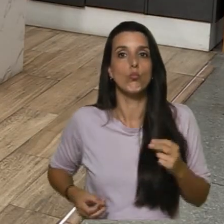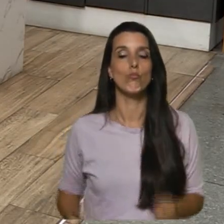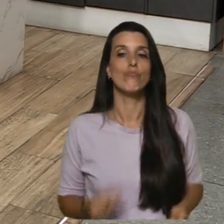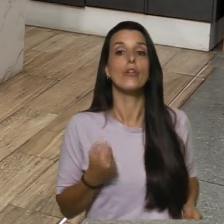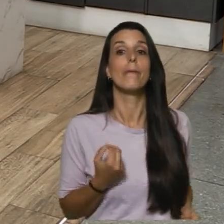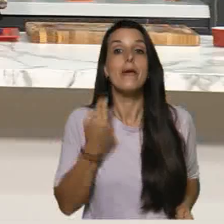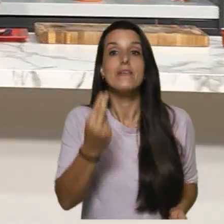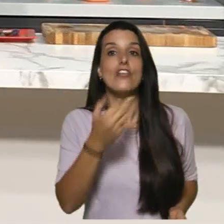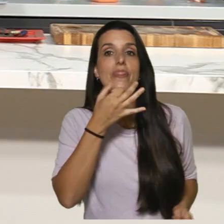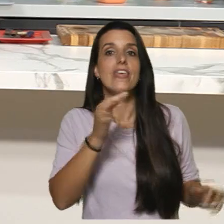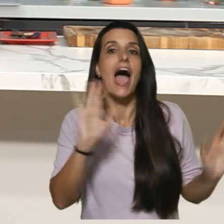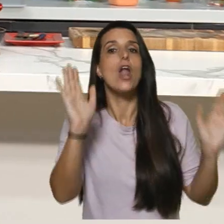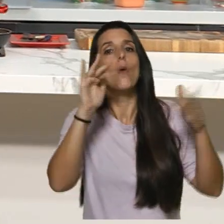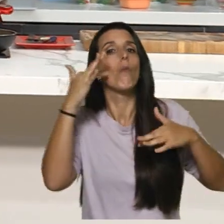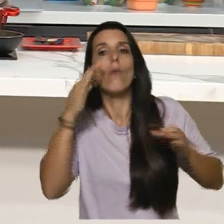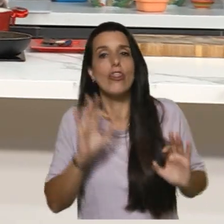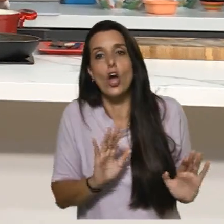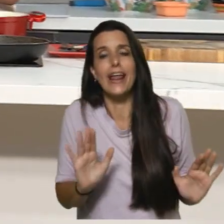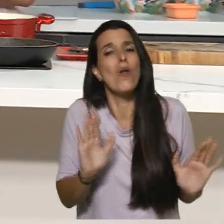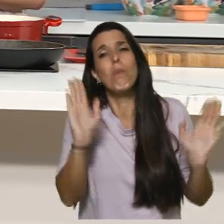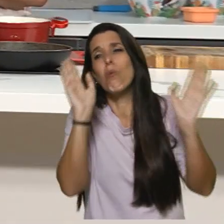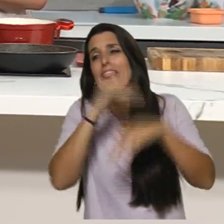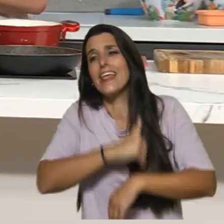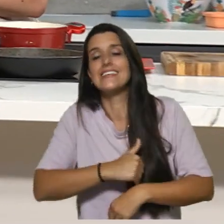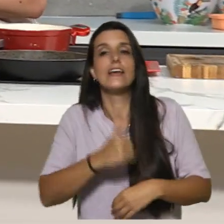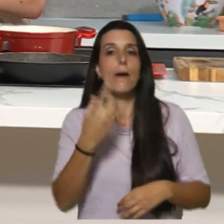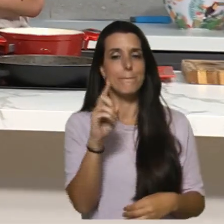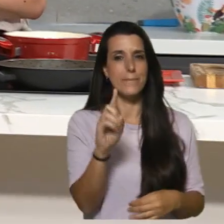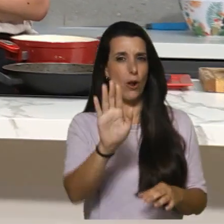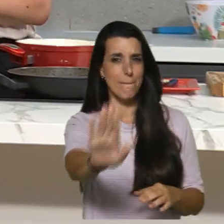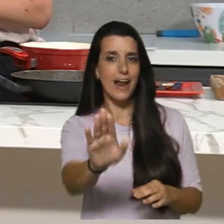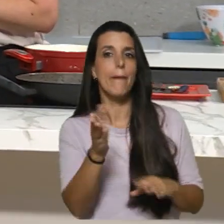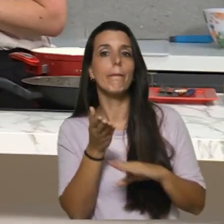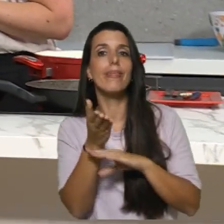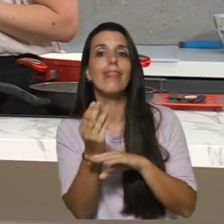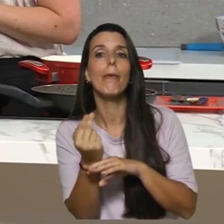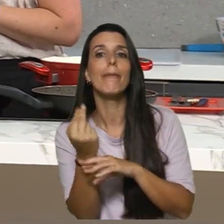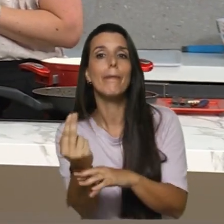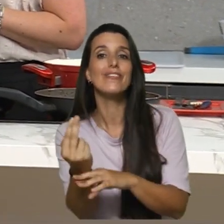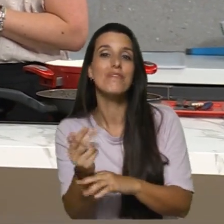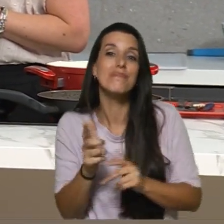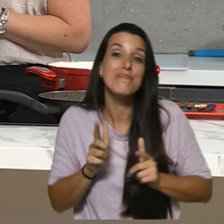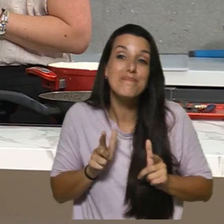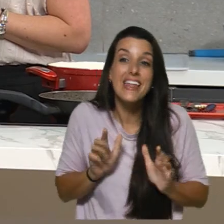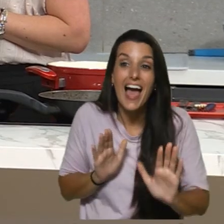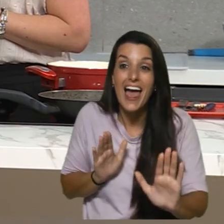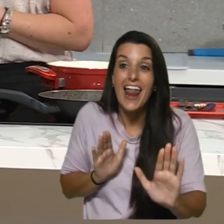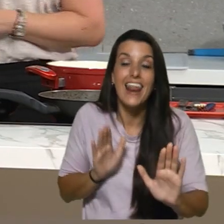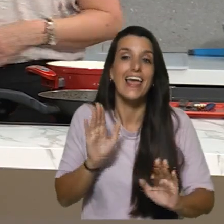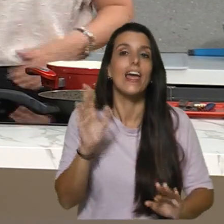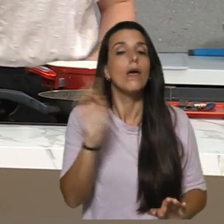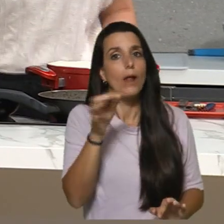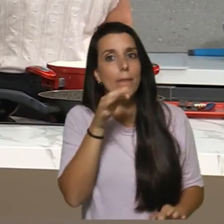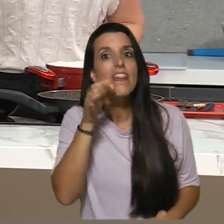dije, no te puedo creer. No puede ser. Bueno, no puedo con mi condición, pero chicos. Pero cuando pedís permiso tenés que esperar que se lo conceda. No, pero Noelia me